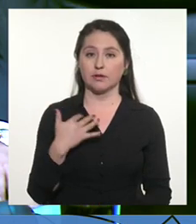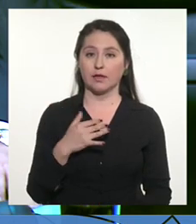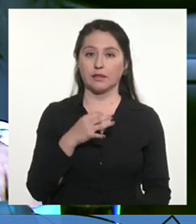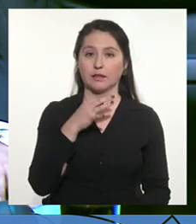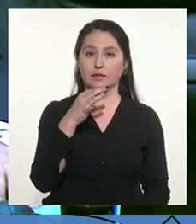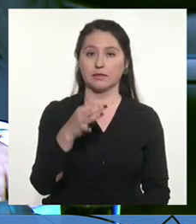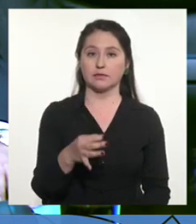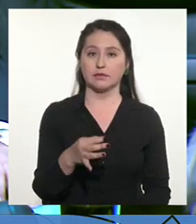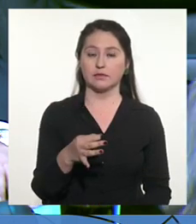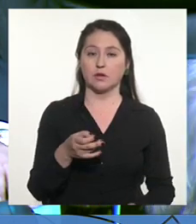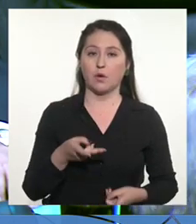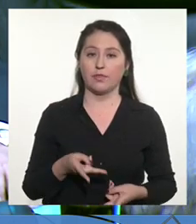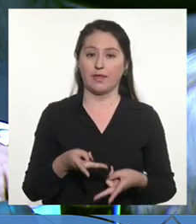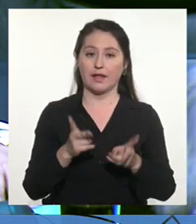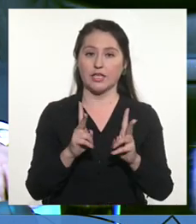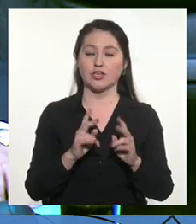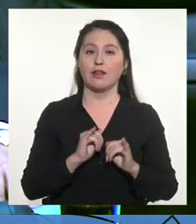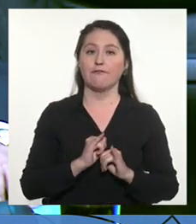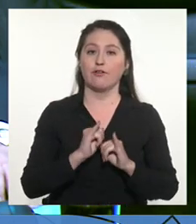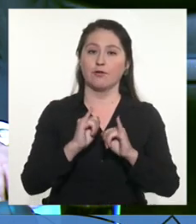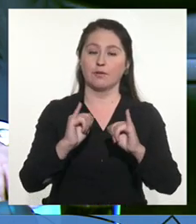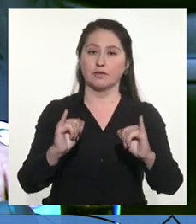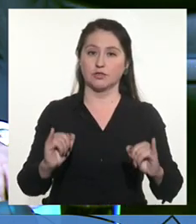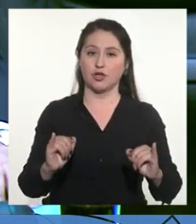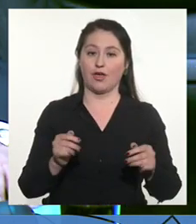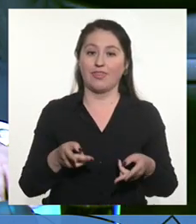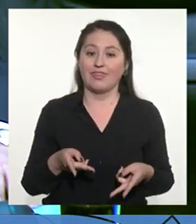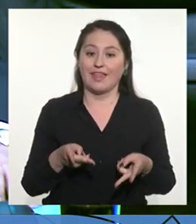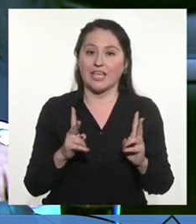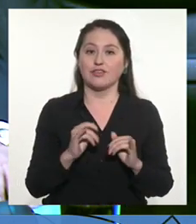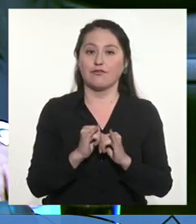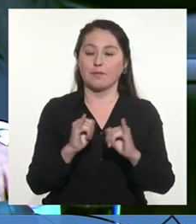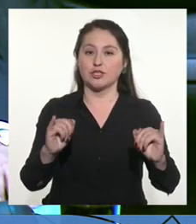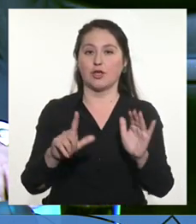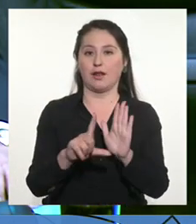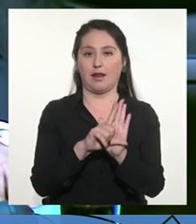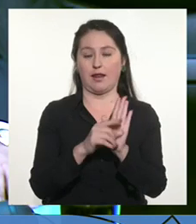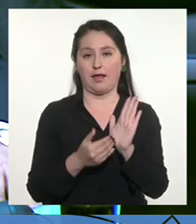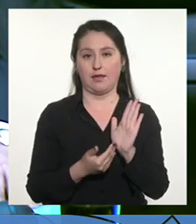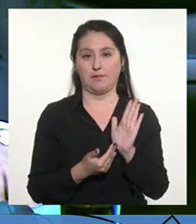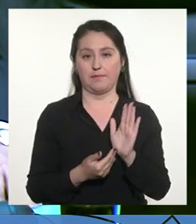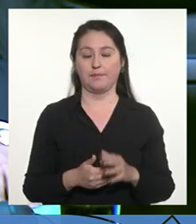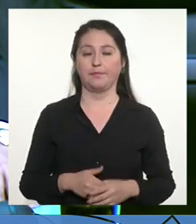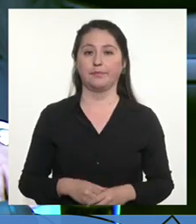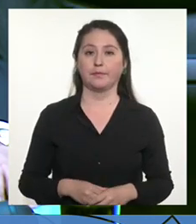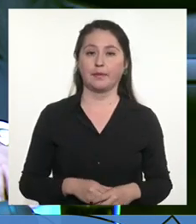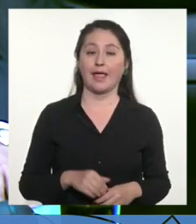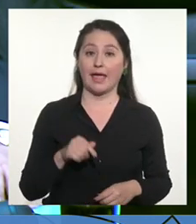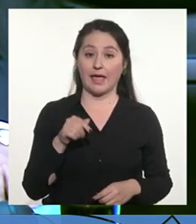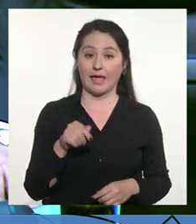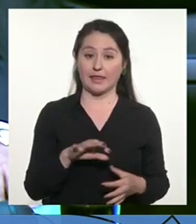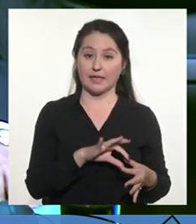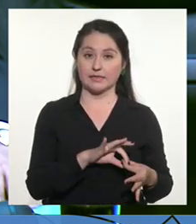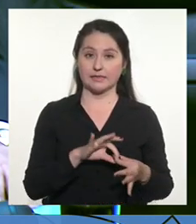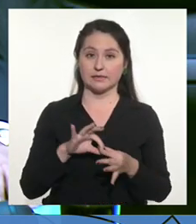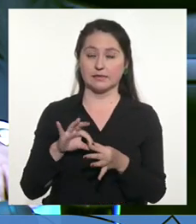derivado del derecho a la información que es el la información legislativa en ese sentido es importante